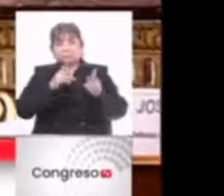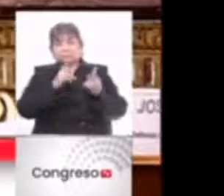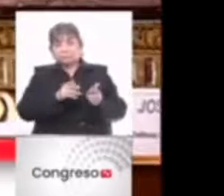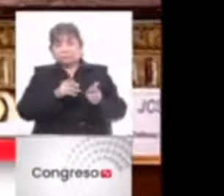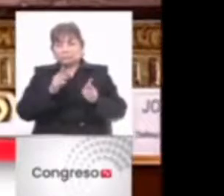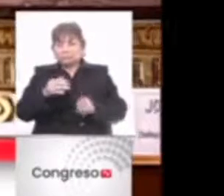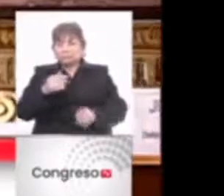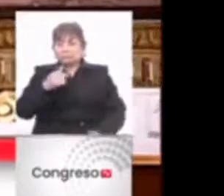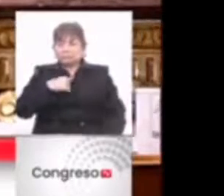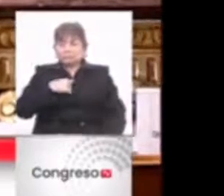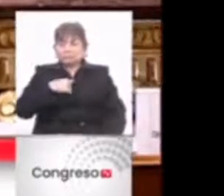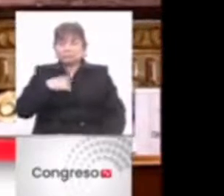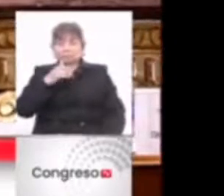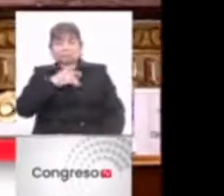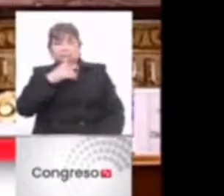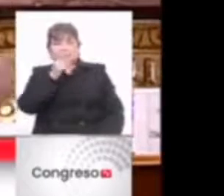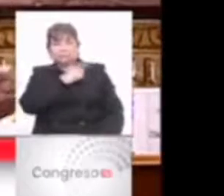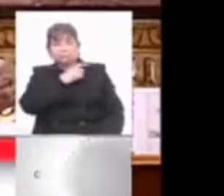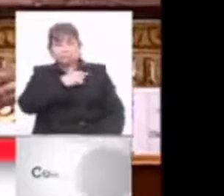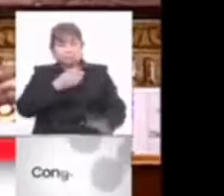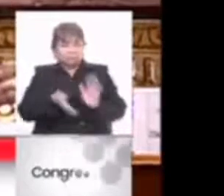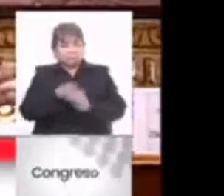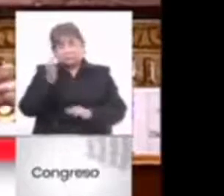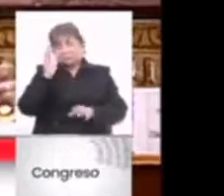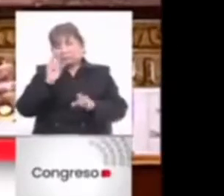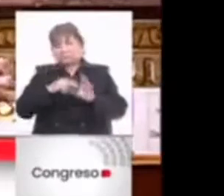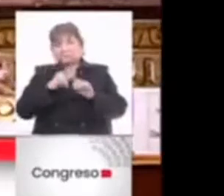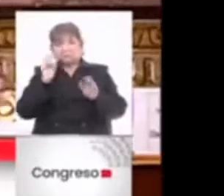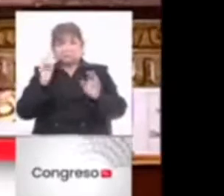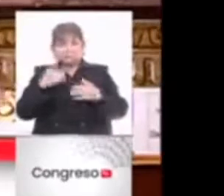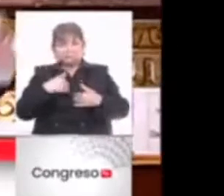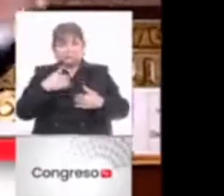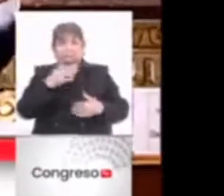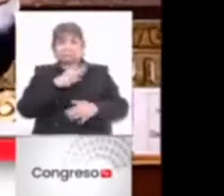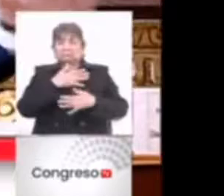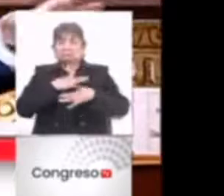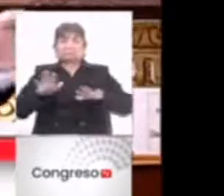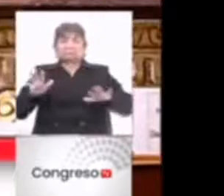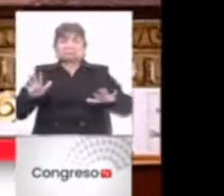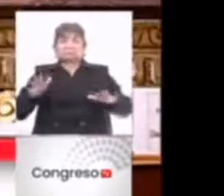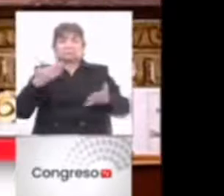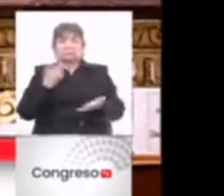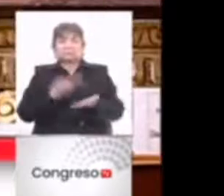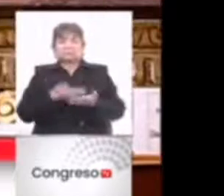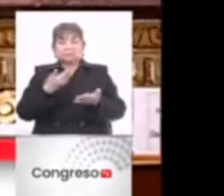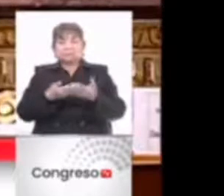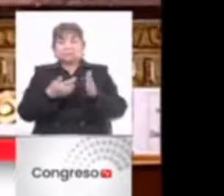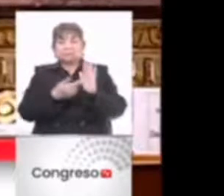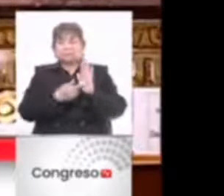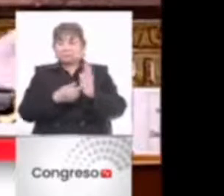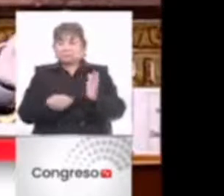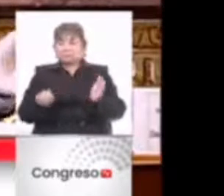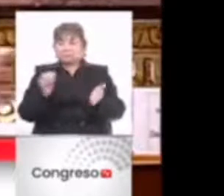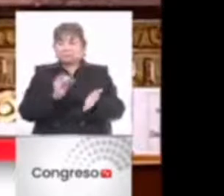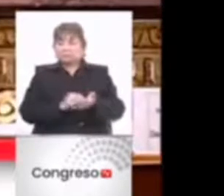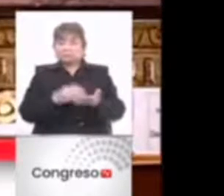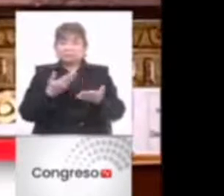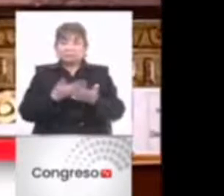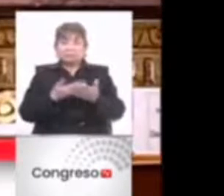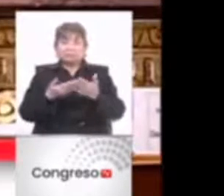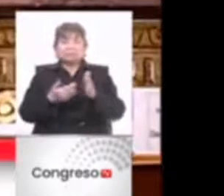proceso. Si yo me sintiese culpable, yo me hubiese ido hace rato. Yo tengo la conciencia limpia. Hay pruebas, yo acá tengo más